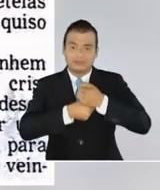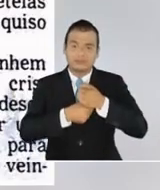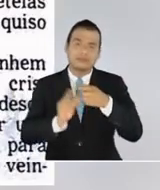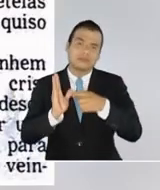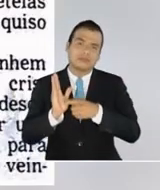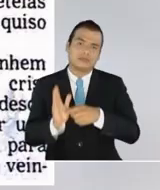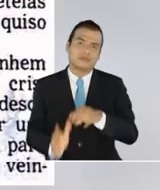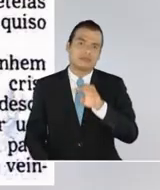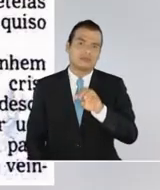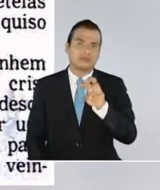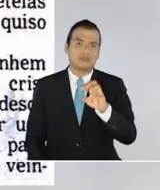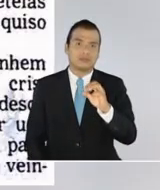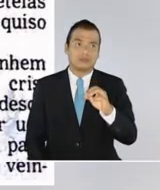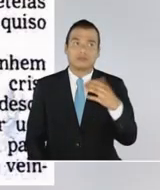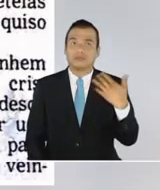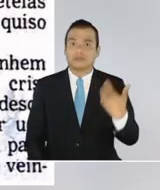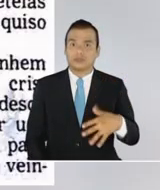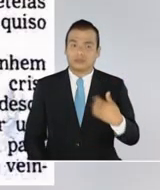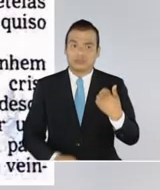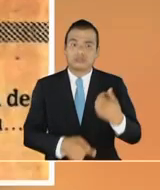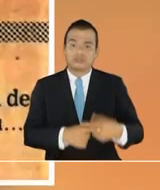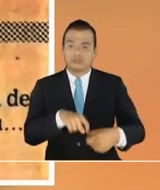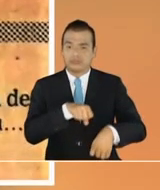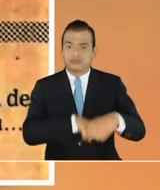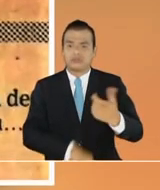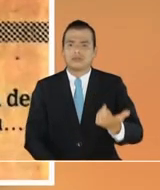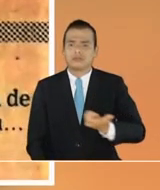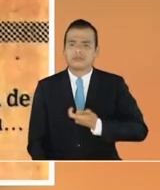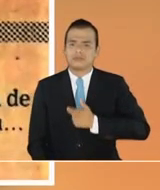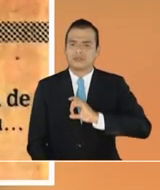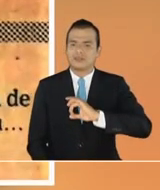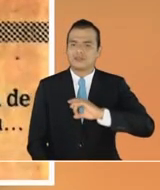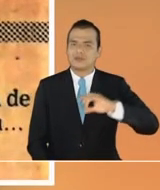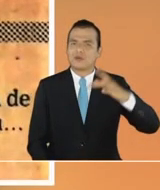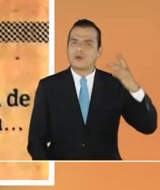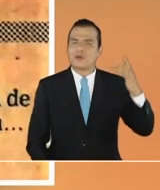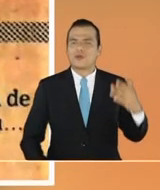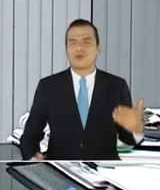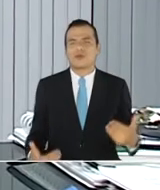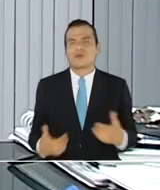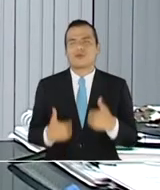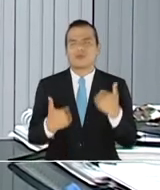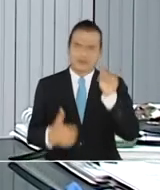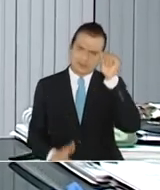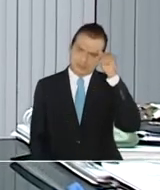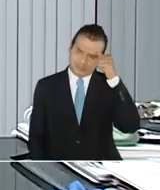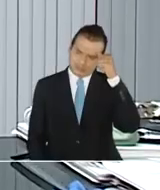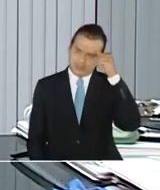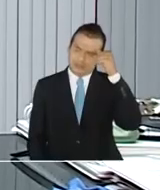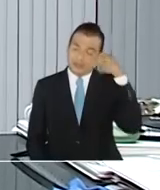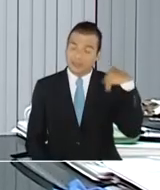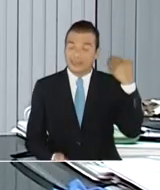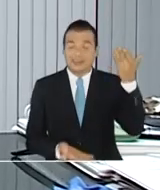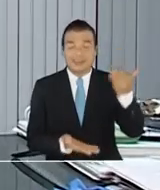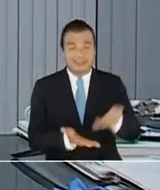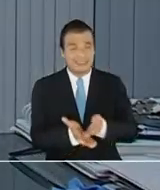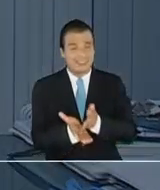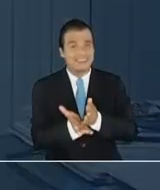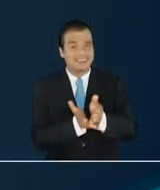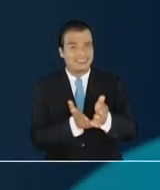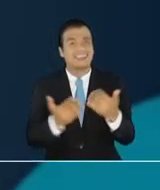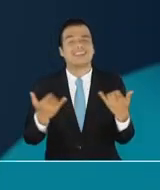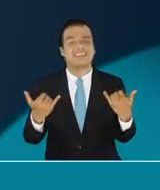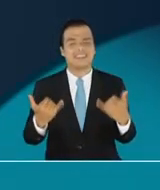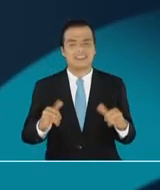recuerdo que que todavía celebramos y recordamos cada vez que hay juegos paralímpicos hoy el camino dorado que abrió Pedro José